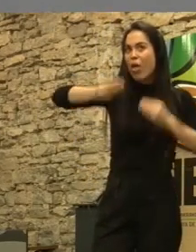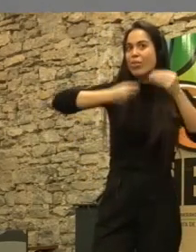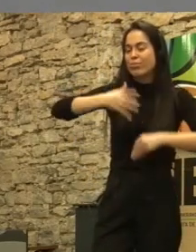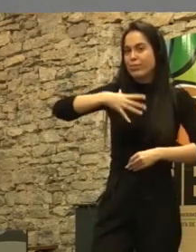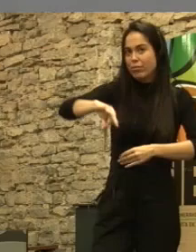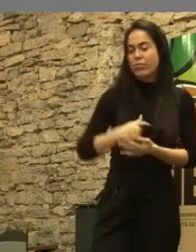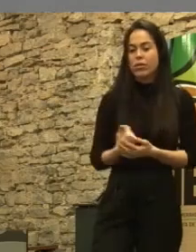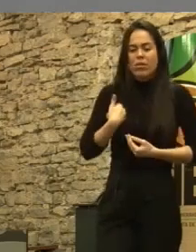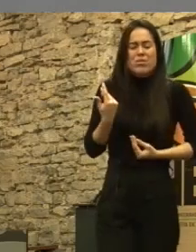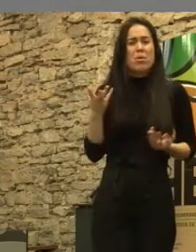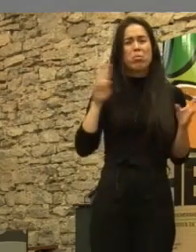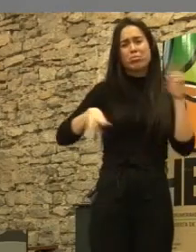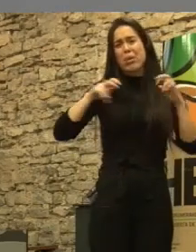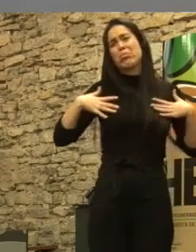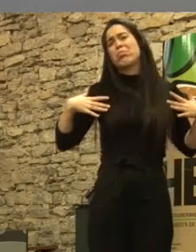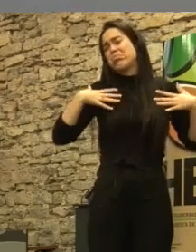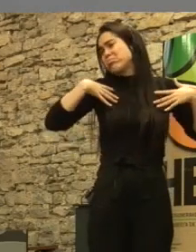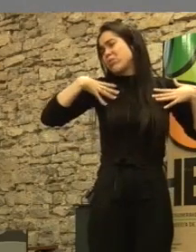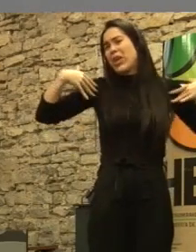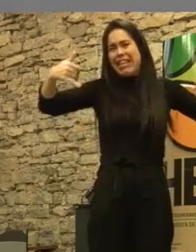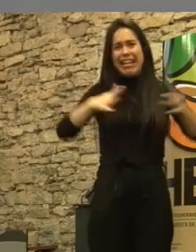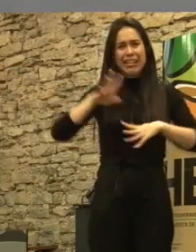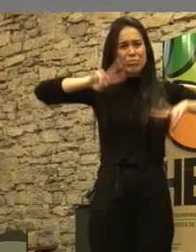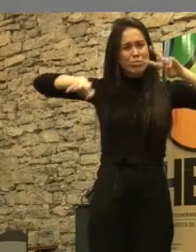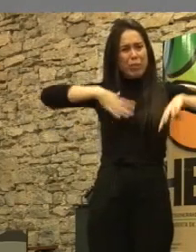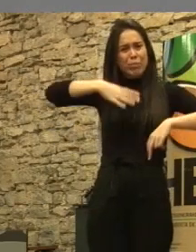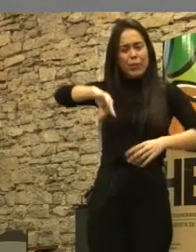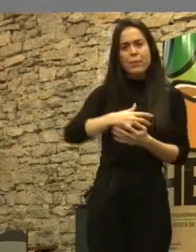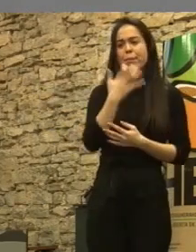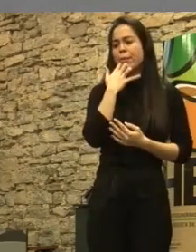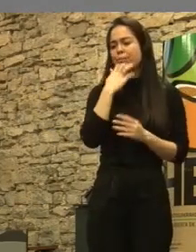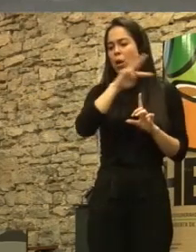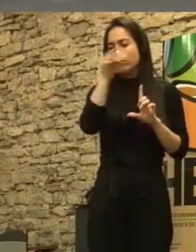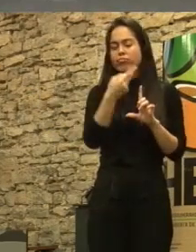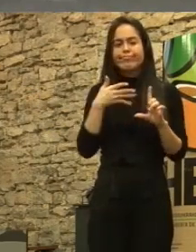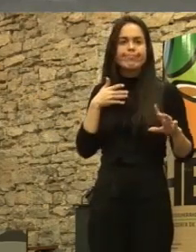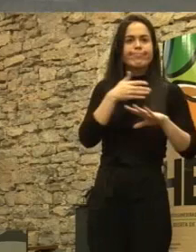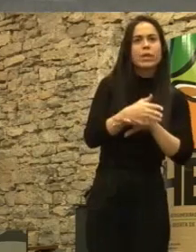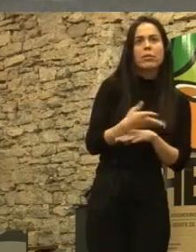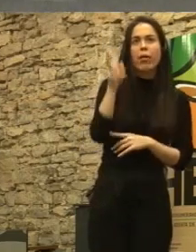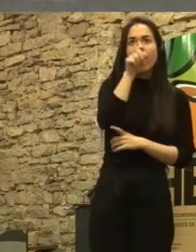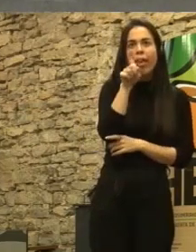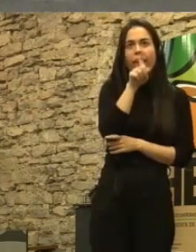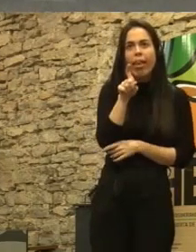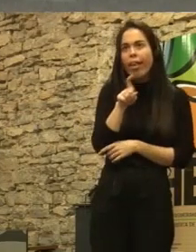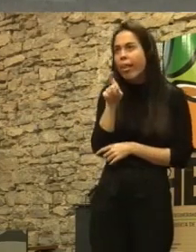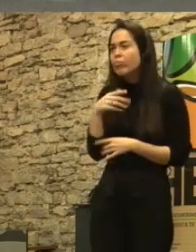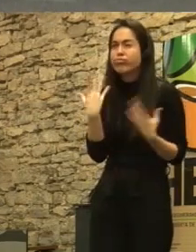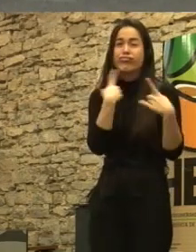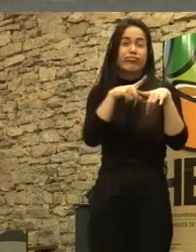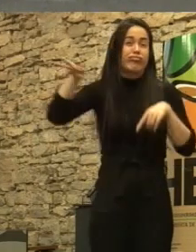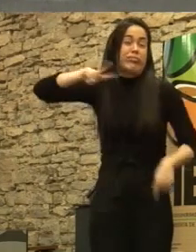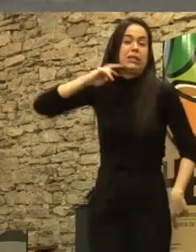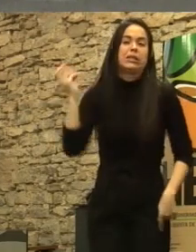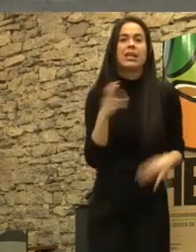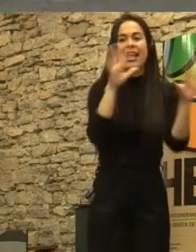variado. Aquí puedes buscar como lo que quieras. Si miráis la web veréis ejemplos como muy dispares, ¿no? De de qué es lo que se puede hacer. Esto es un poco un resumen,